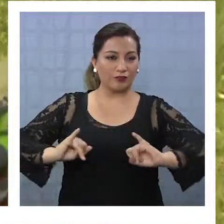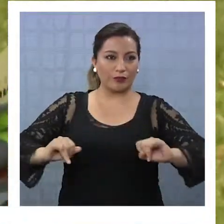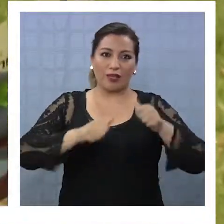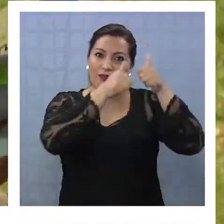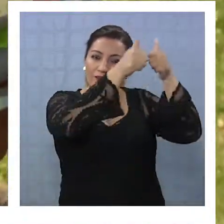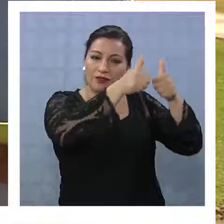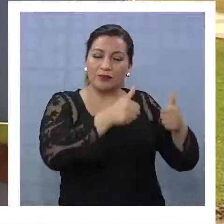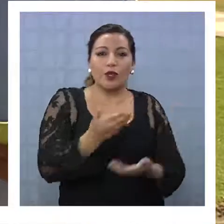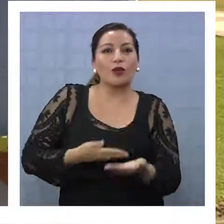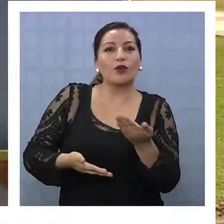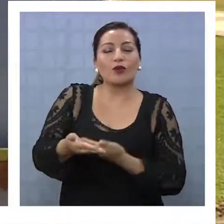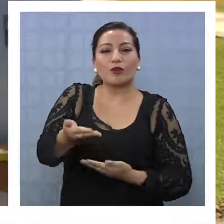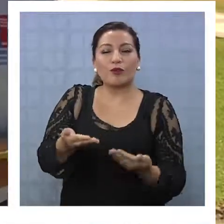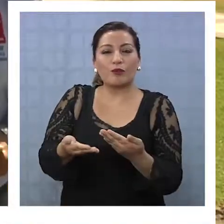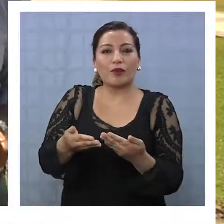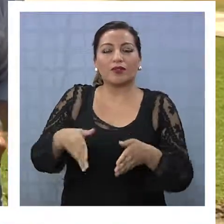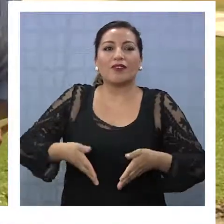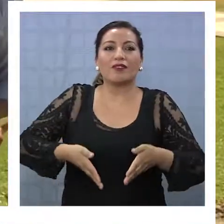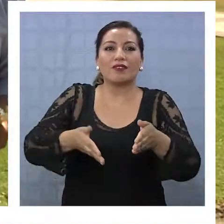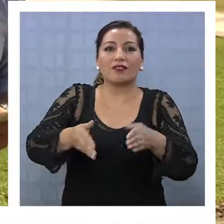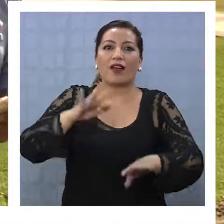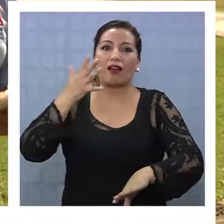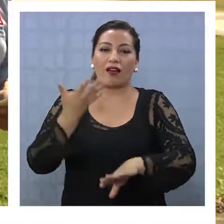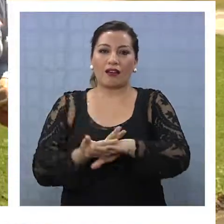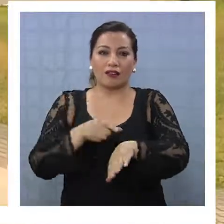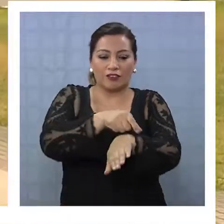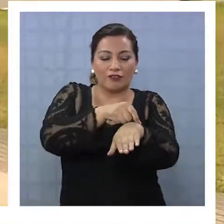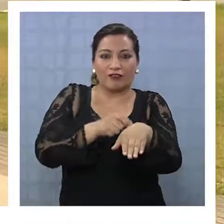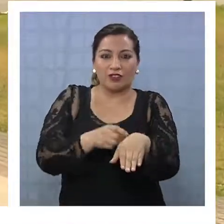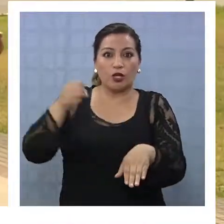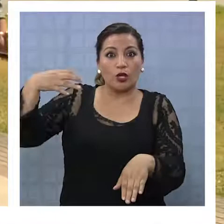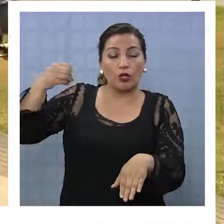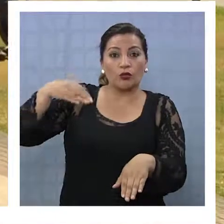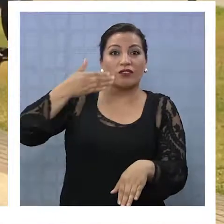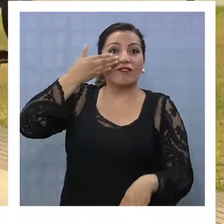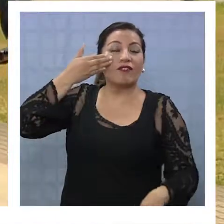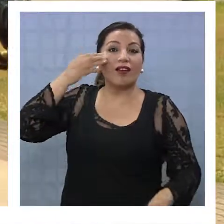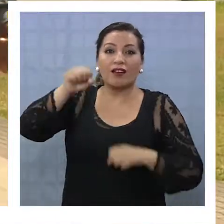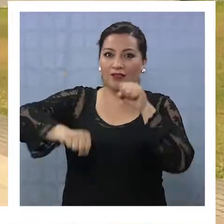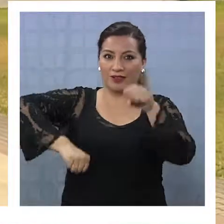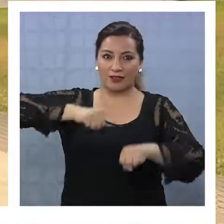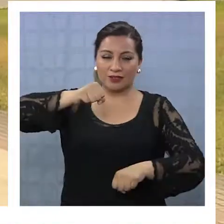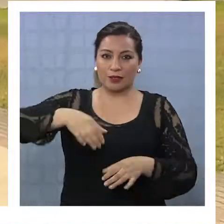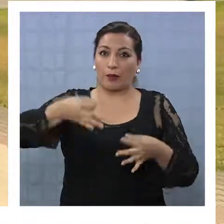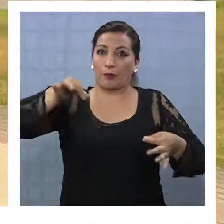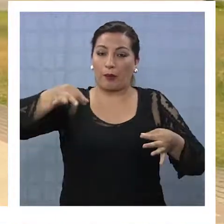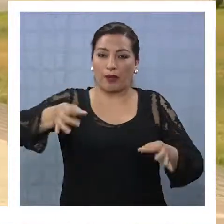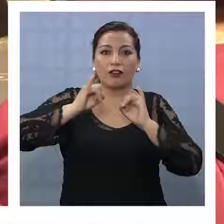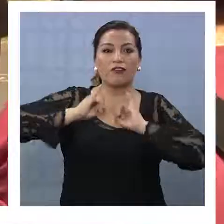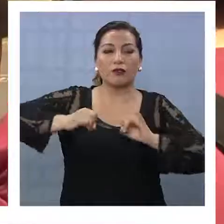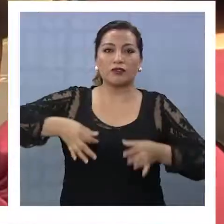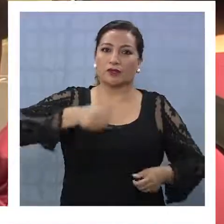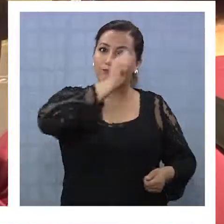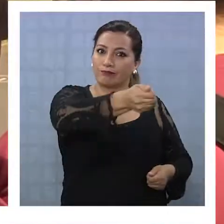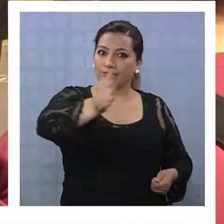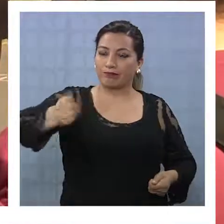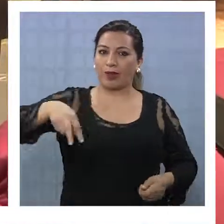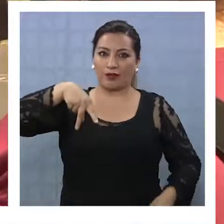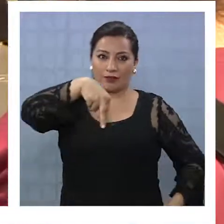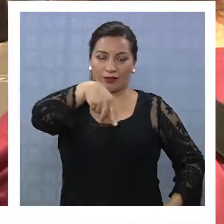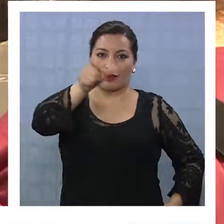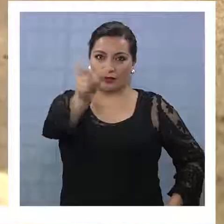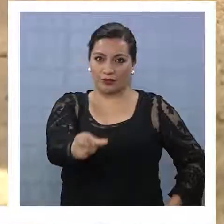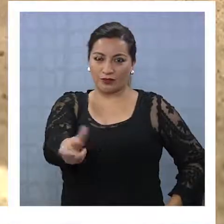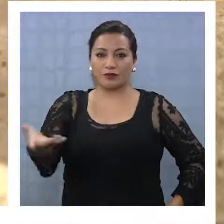información de la campaña de convivencia vial se entregó brazaletes y luces blancas a ciclistas y volantes de información vial